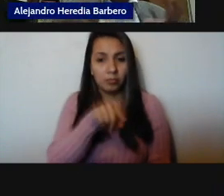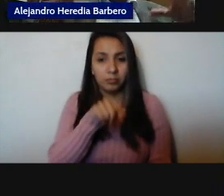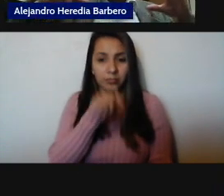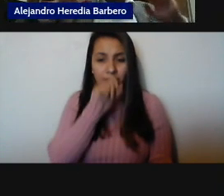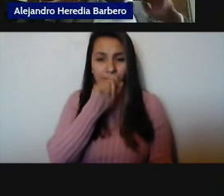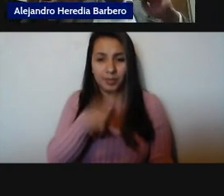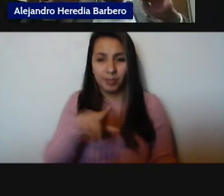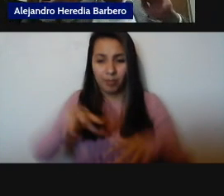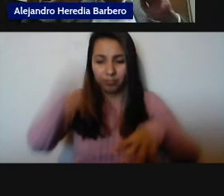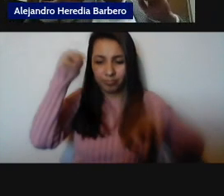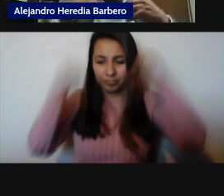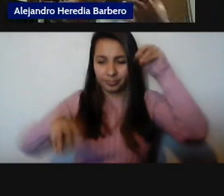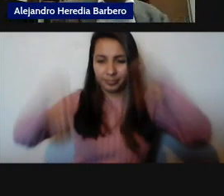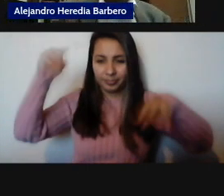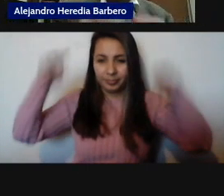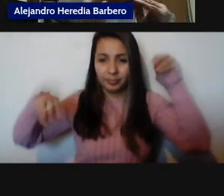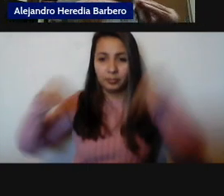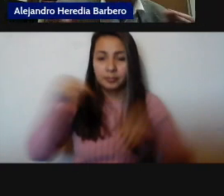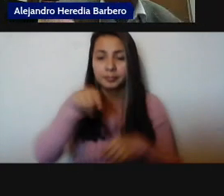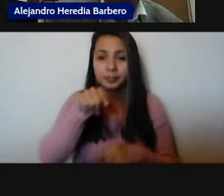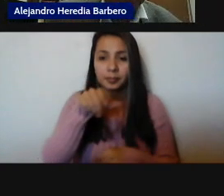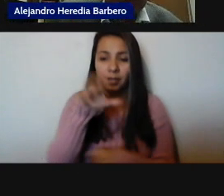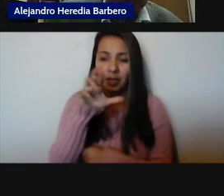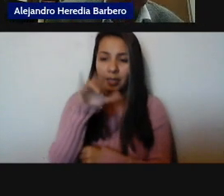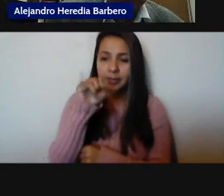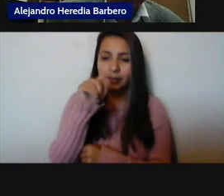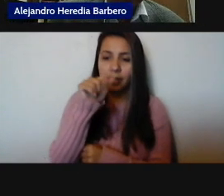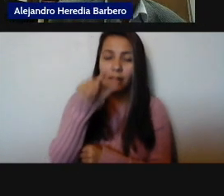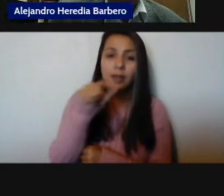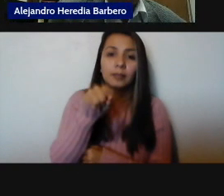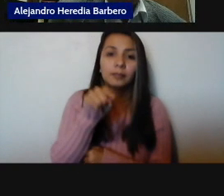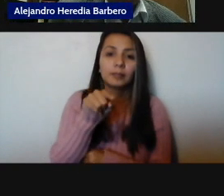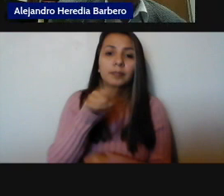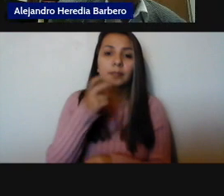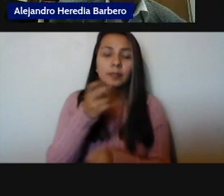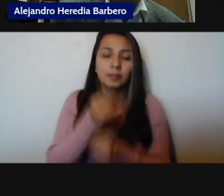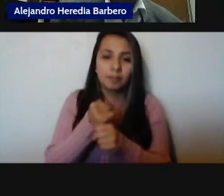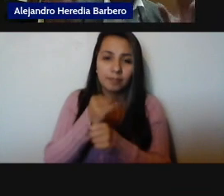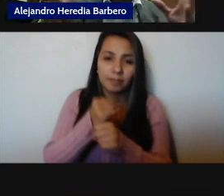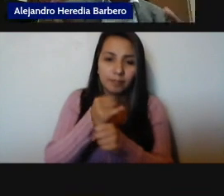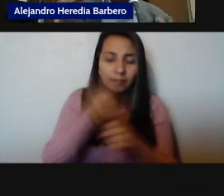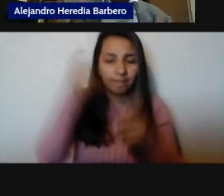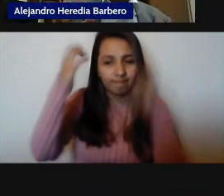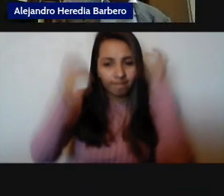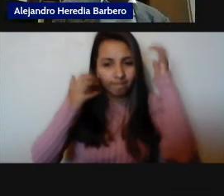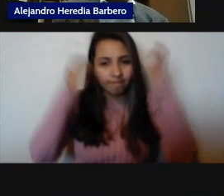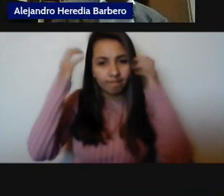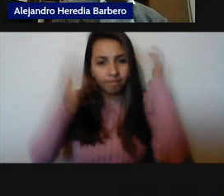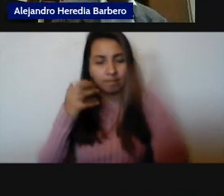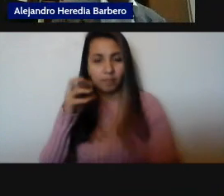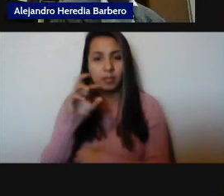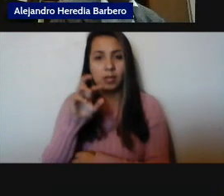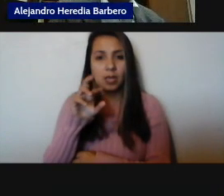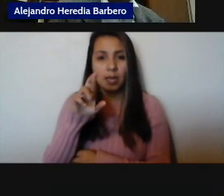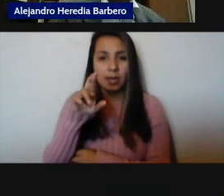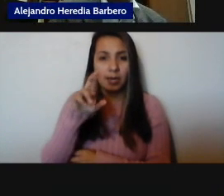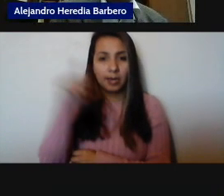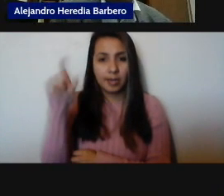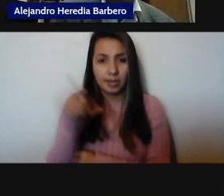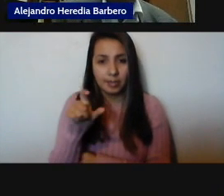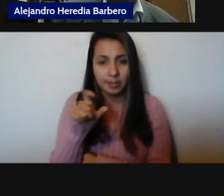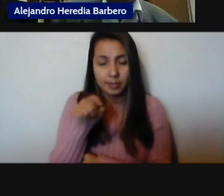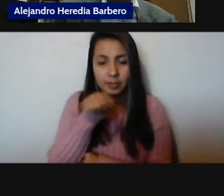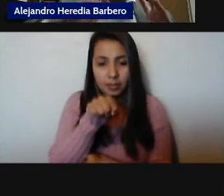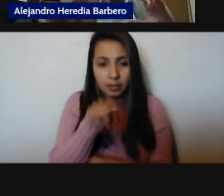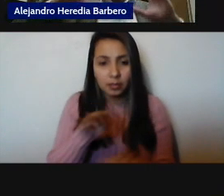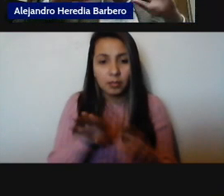hay de que en estas superficies, en estos planos cristalinos, que es lo que nos da las reflexiones en los